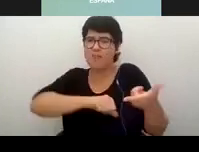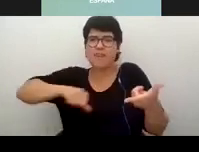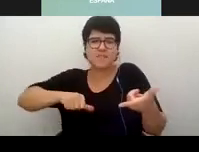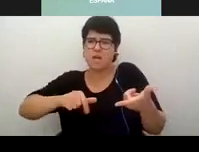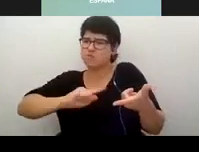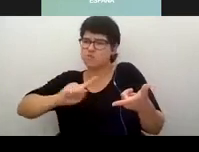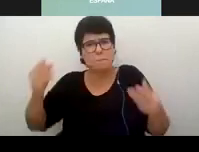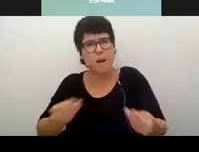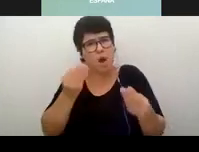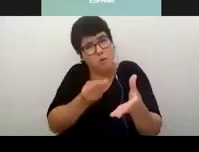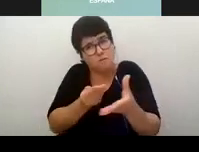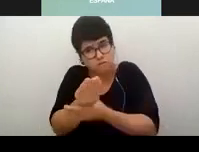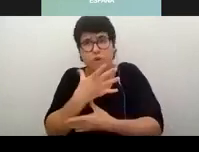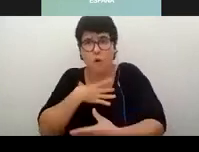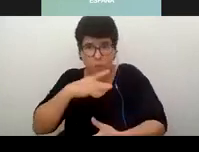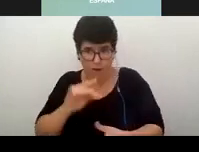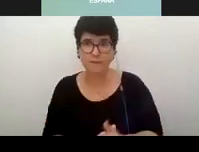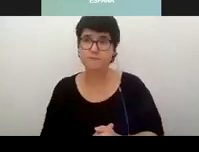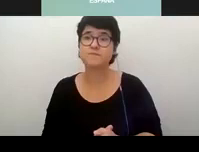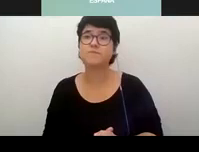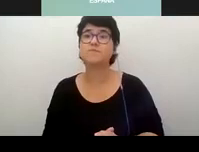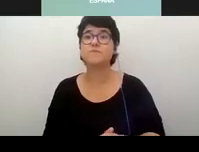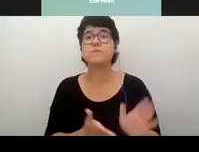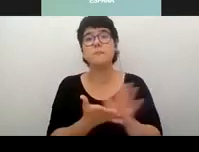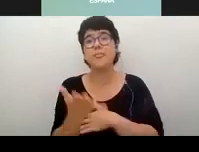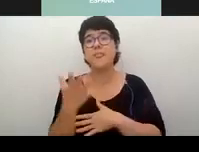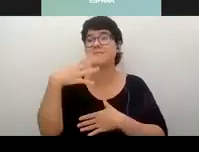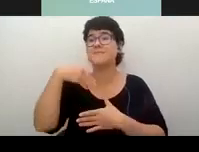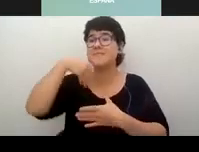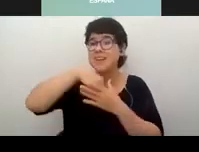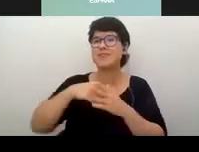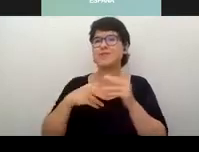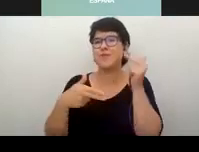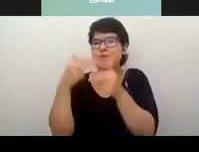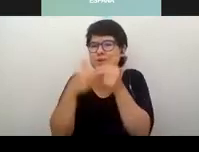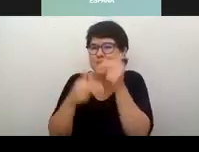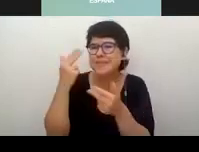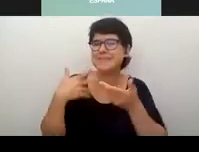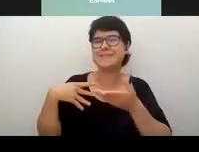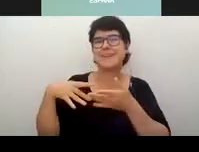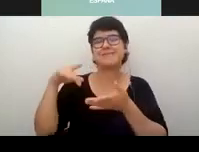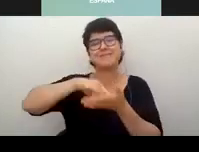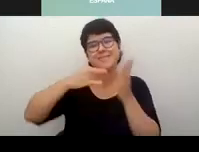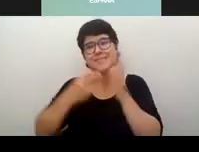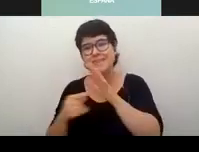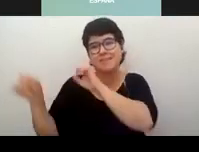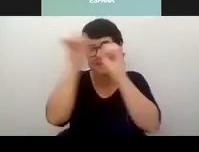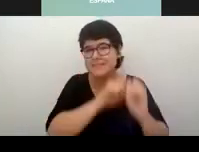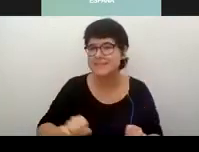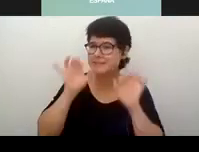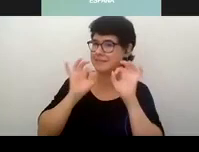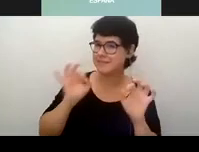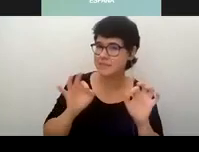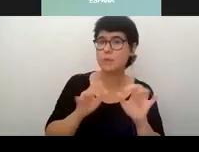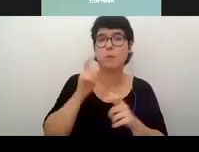en tanto en cuanto vamos a tener unas determinadas proteínas, vamos a tener un sistema inmunológico concreto que va a hacer que proliferen algunas